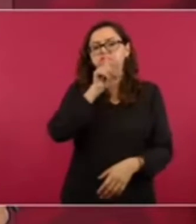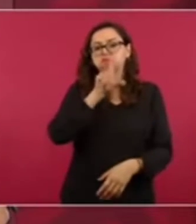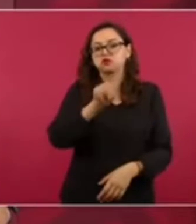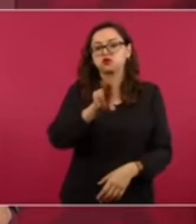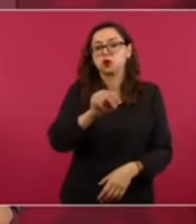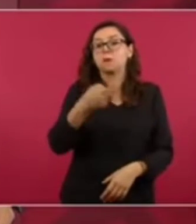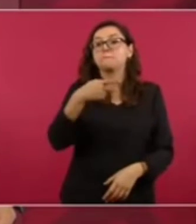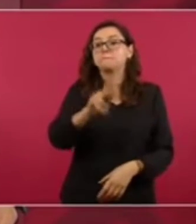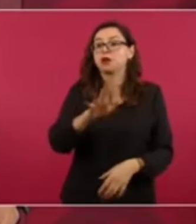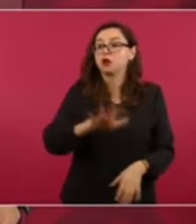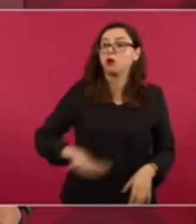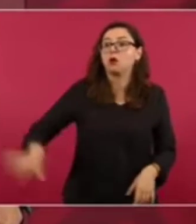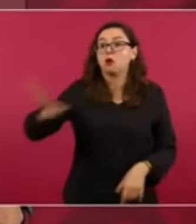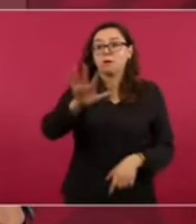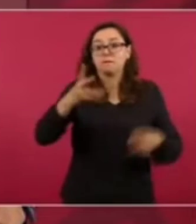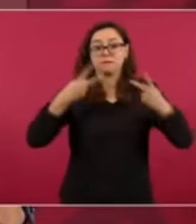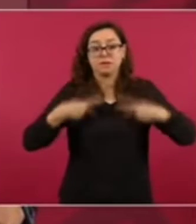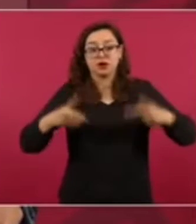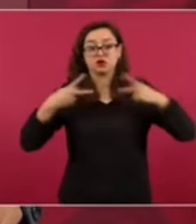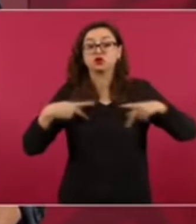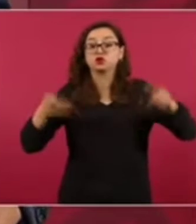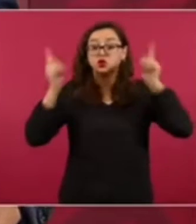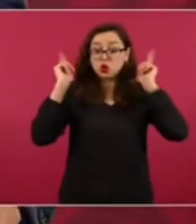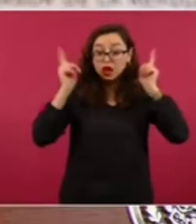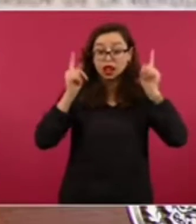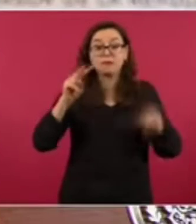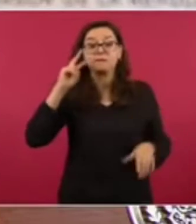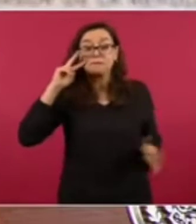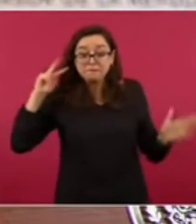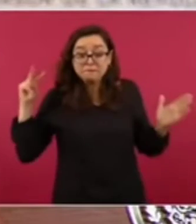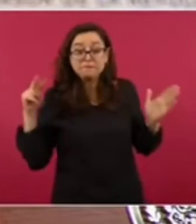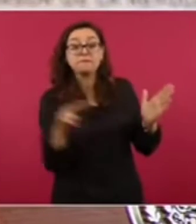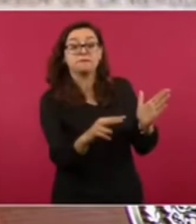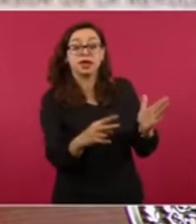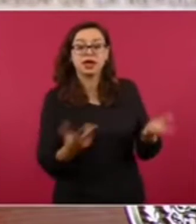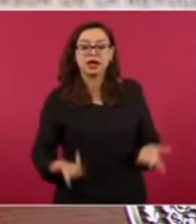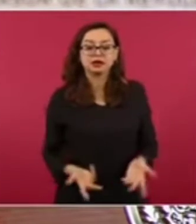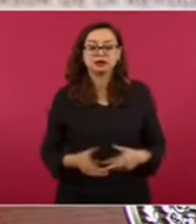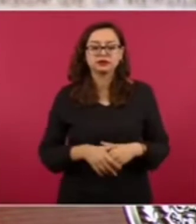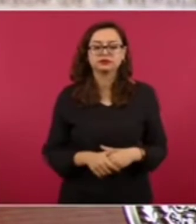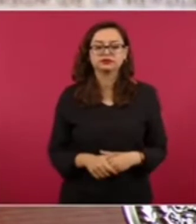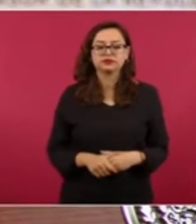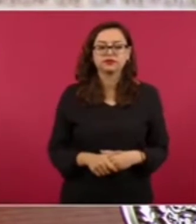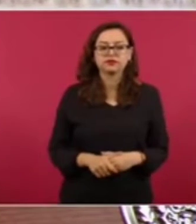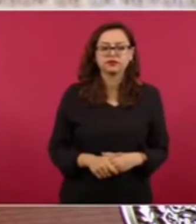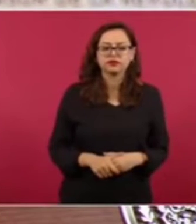Vean ese documental sobre este asunto. ¿Cómo se llama el documental?